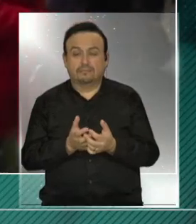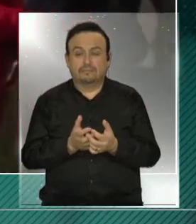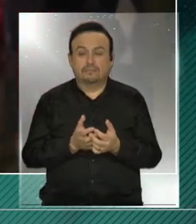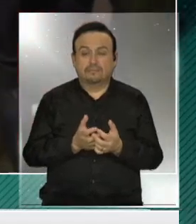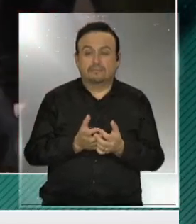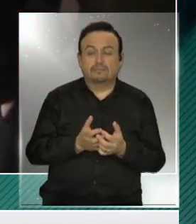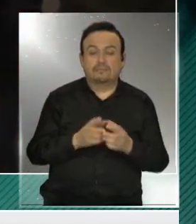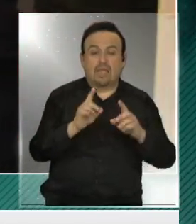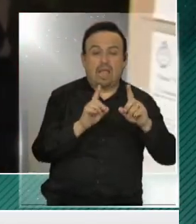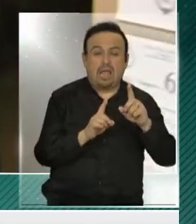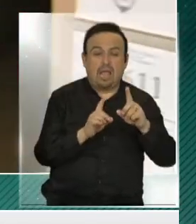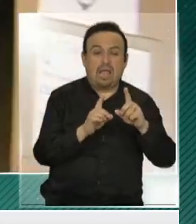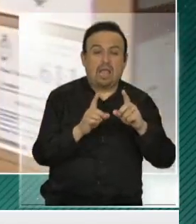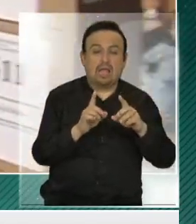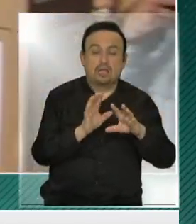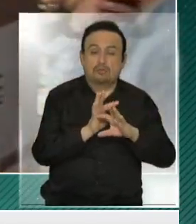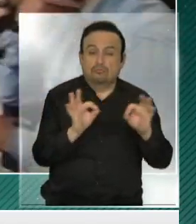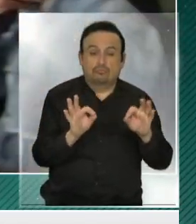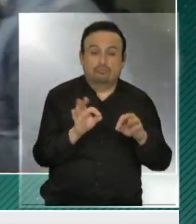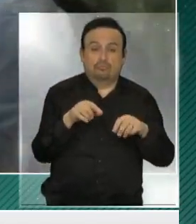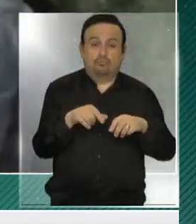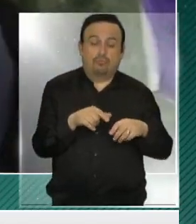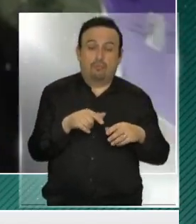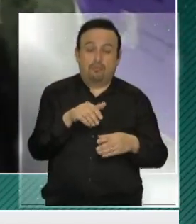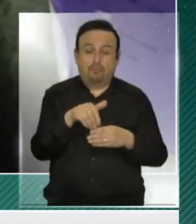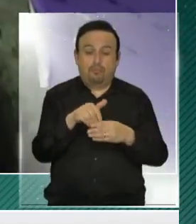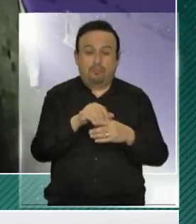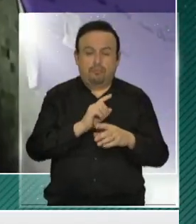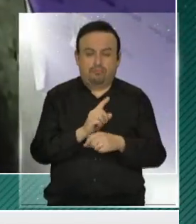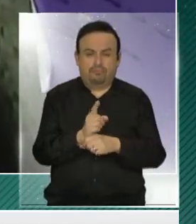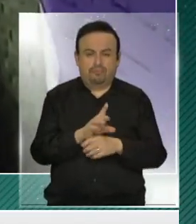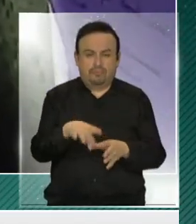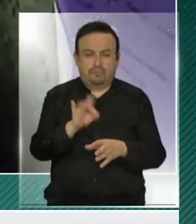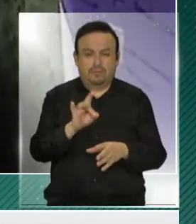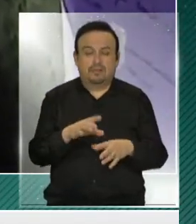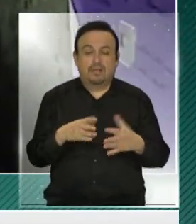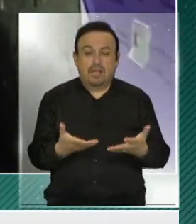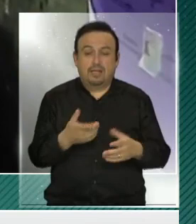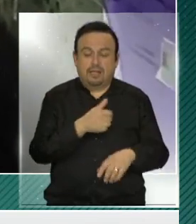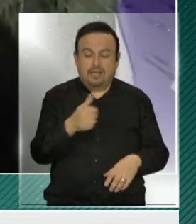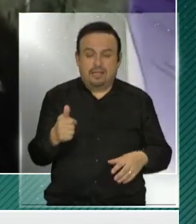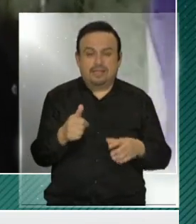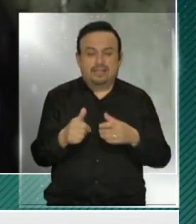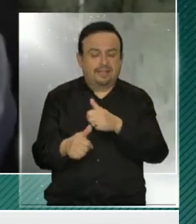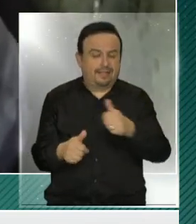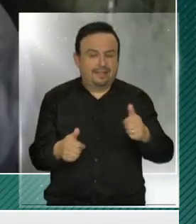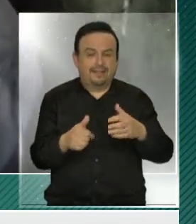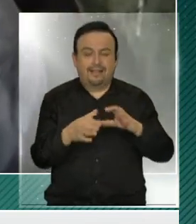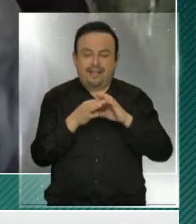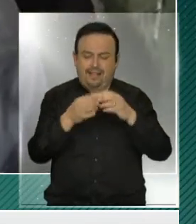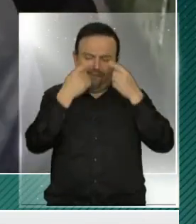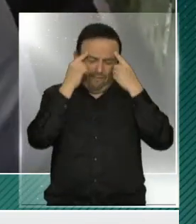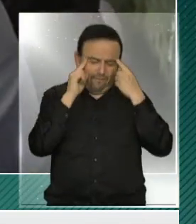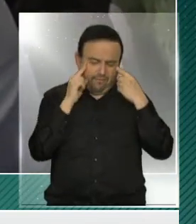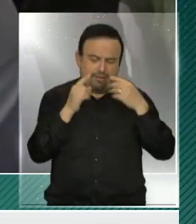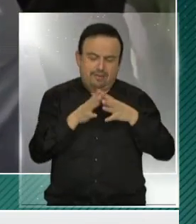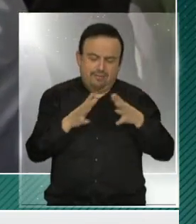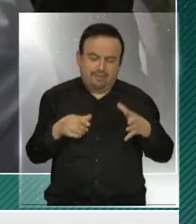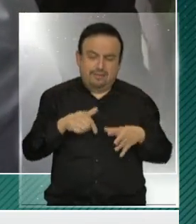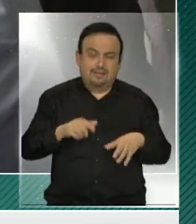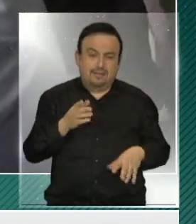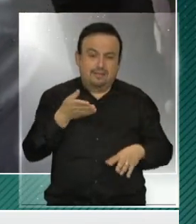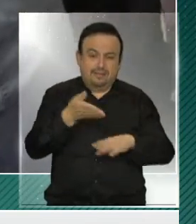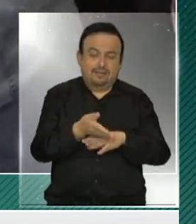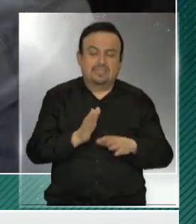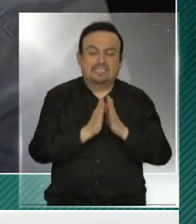que alguna vez no tuvimos esta maravilla de poder votar y de poder elegir. Así que gracias a todos y todas por haber hecho el esfuerzo de estar aquí en Santa